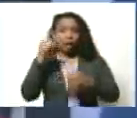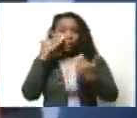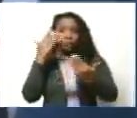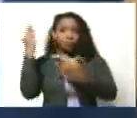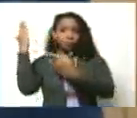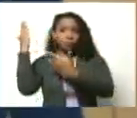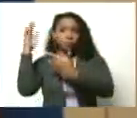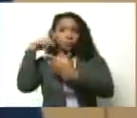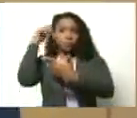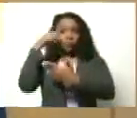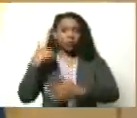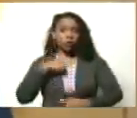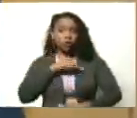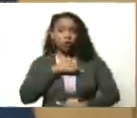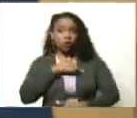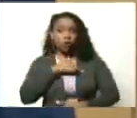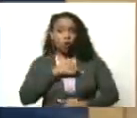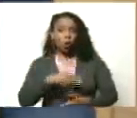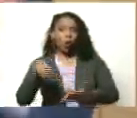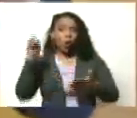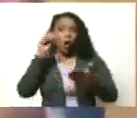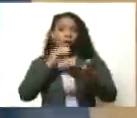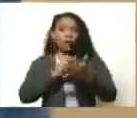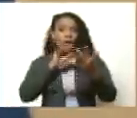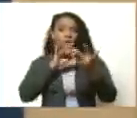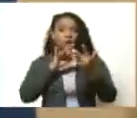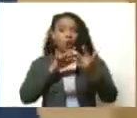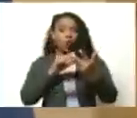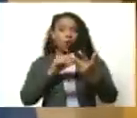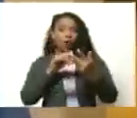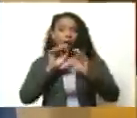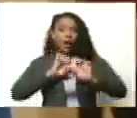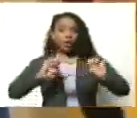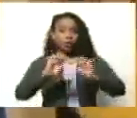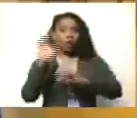entonces, nosotros retornamos nuevamente a los estudios en Caracas. Adelante.